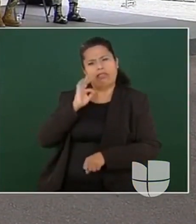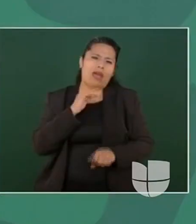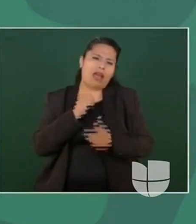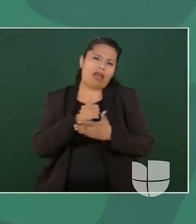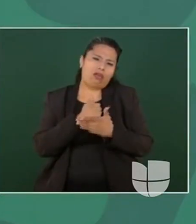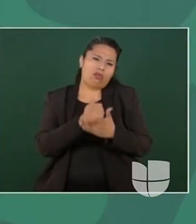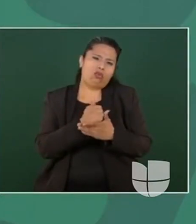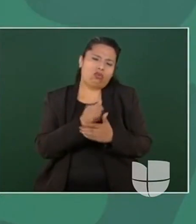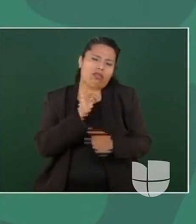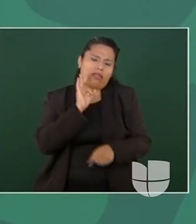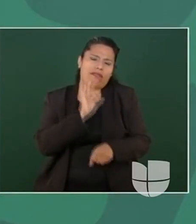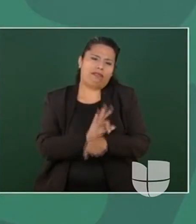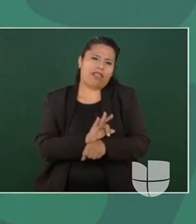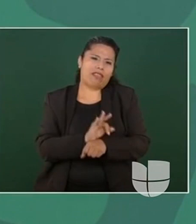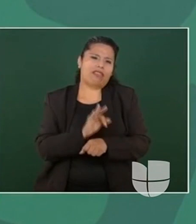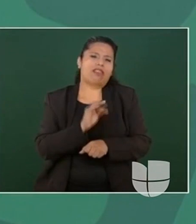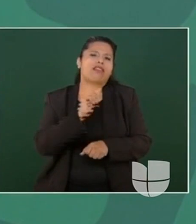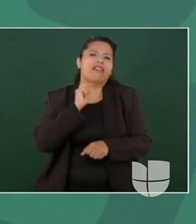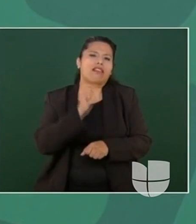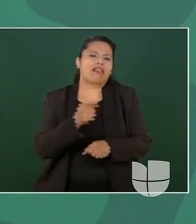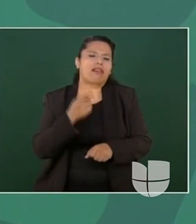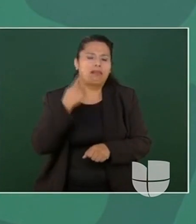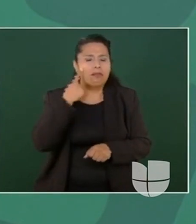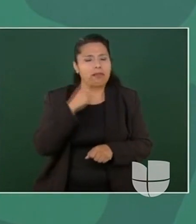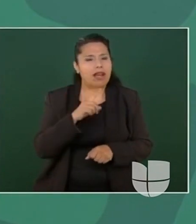defensores de los derechos humanos.